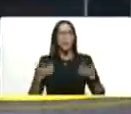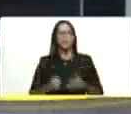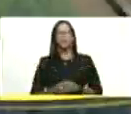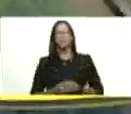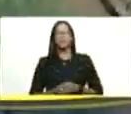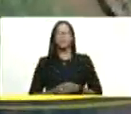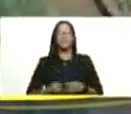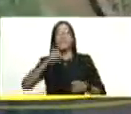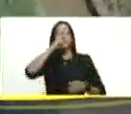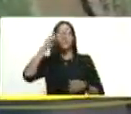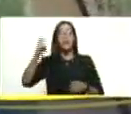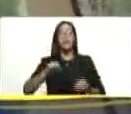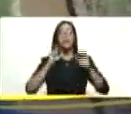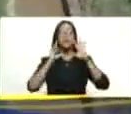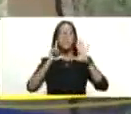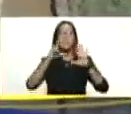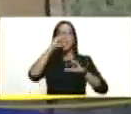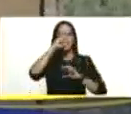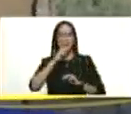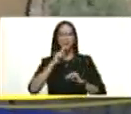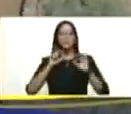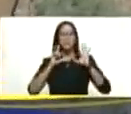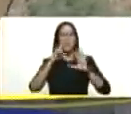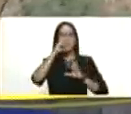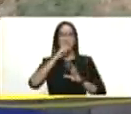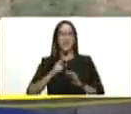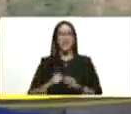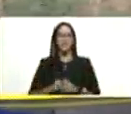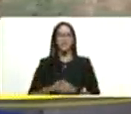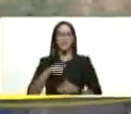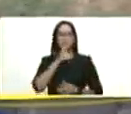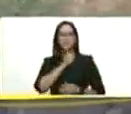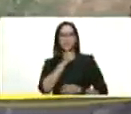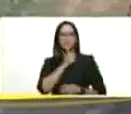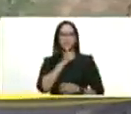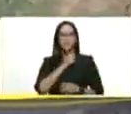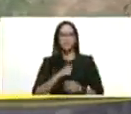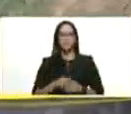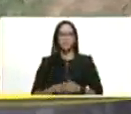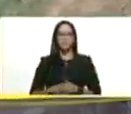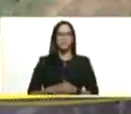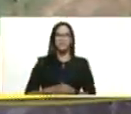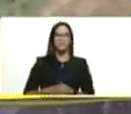celebramos los 7 años, 7 años de resistencia,